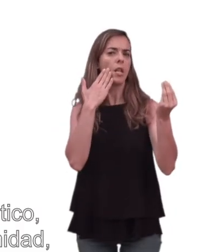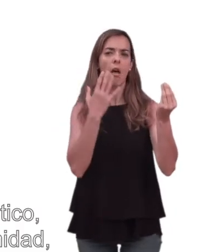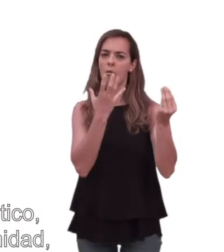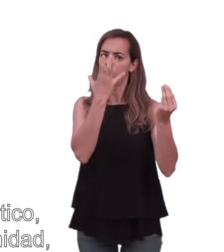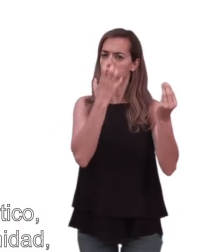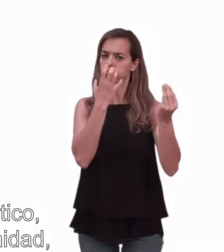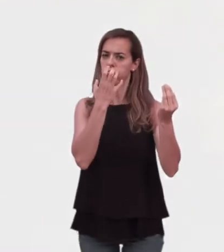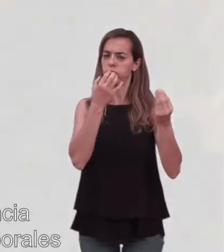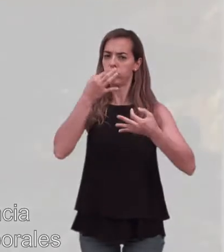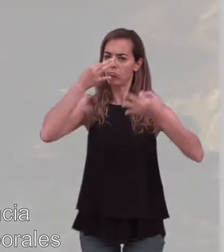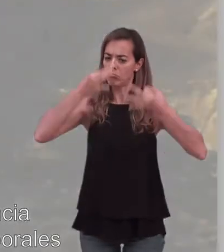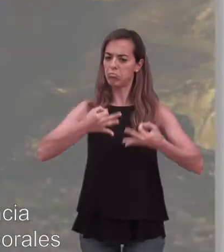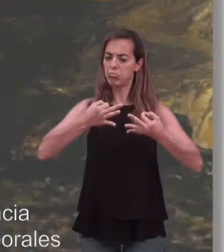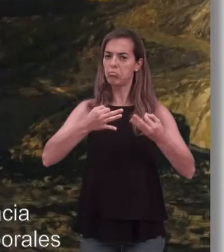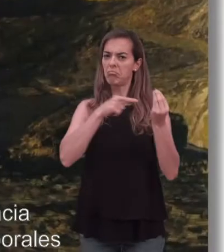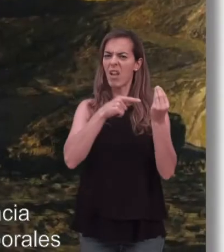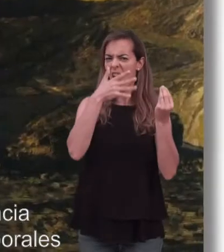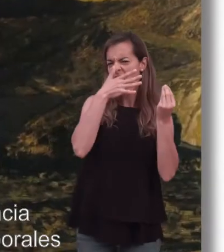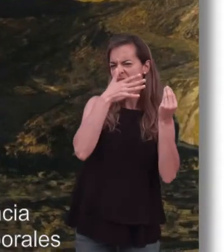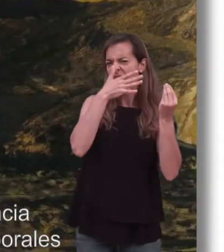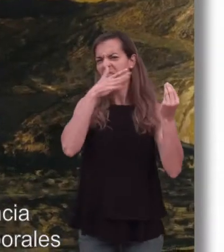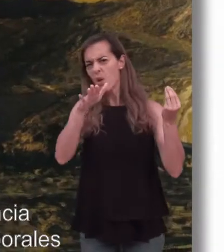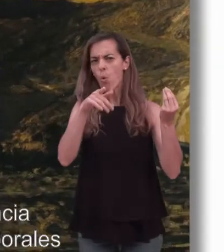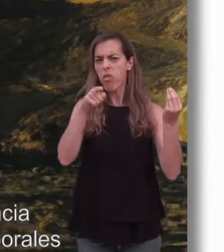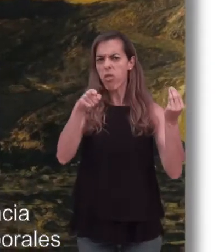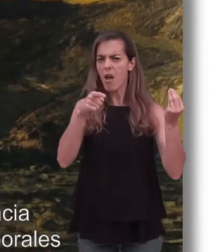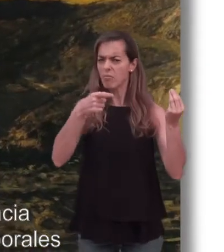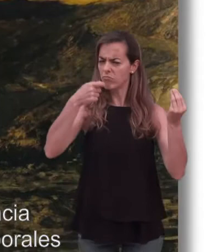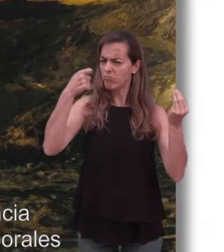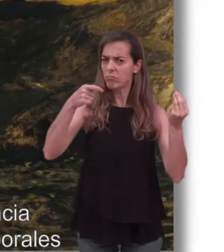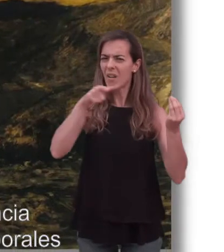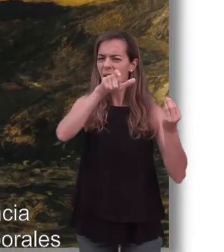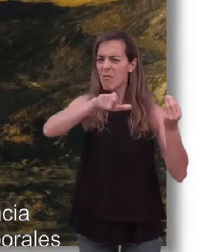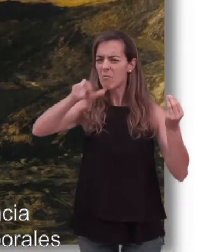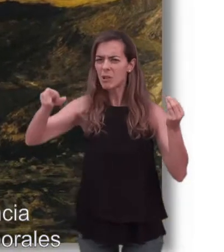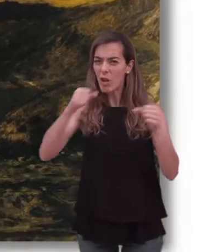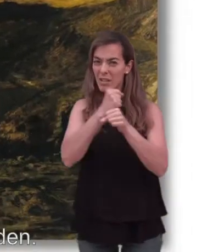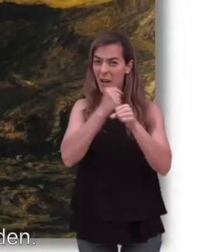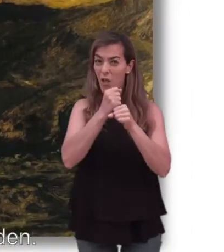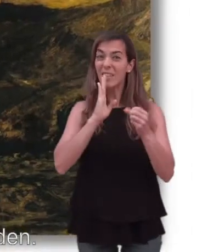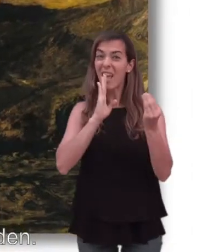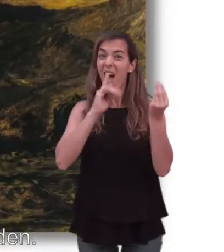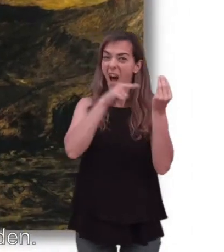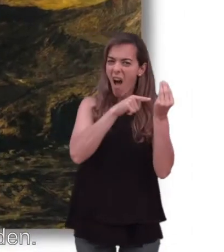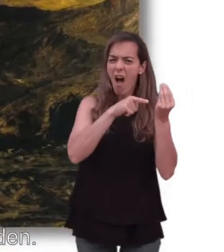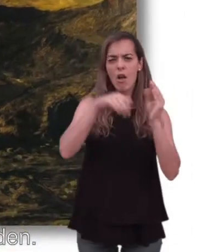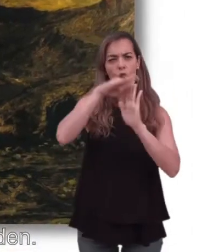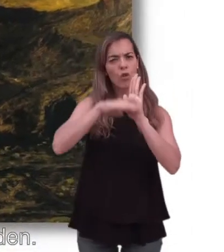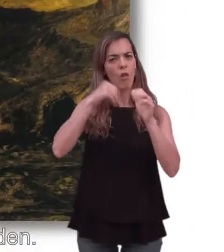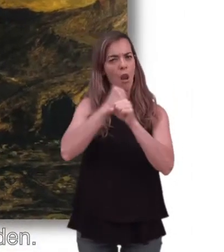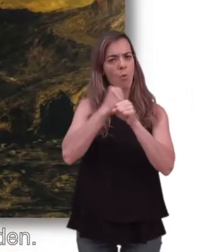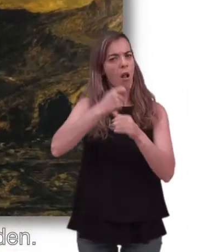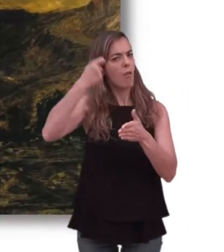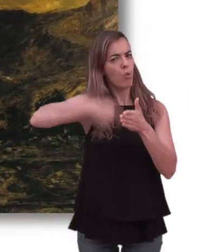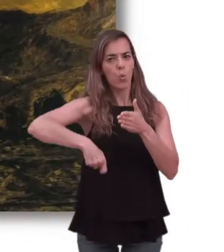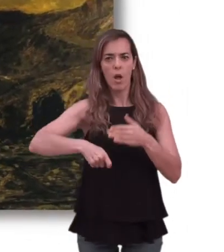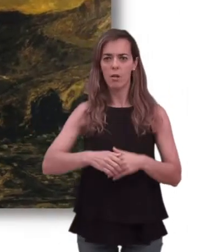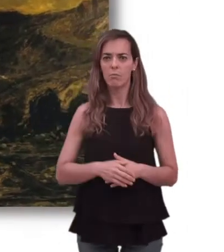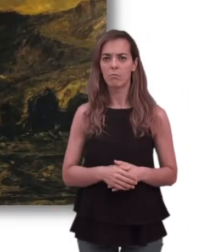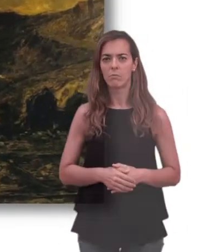solemnidad, que denuncian con vehemencia la dureza de las condiciones laborales de los hombres a los que aluden.